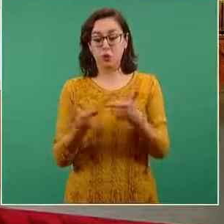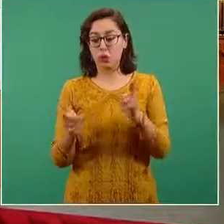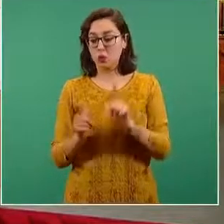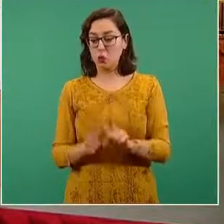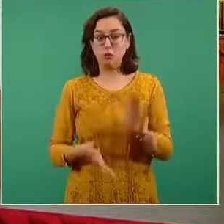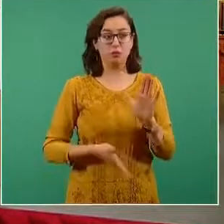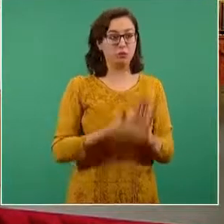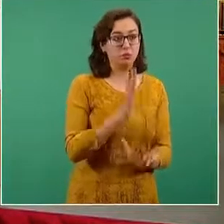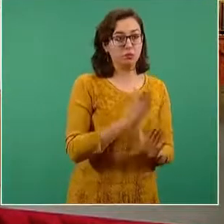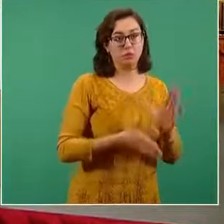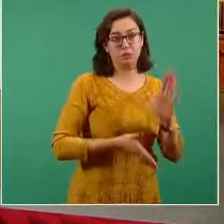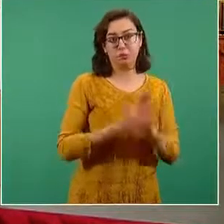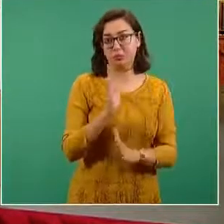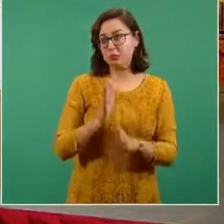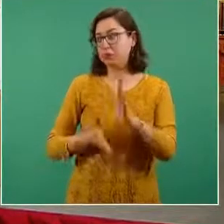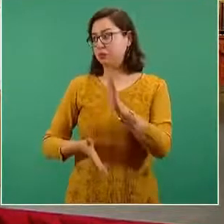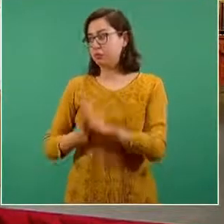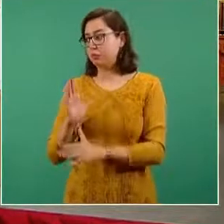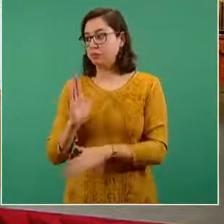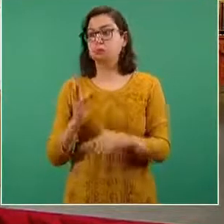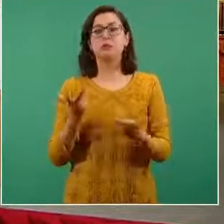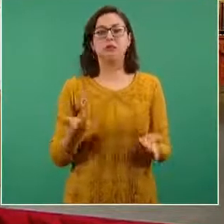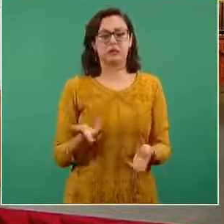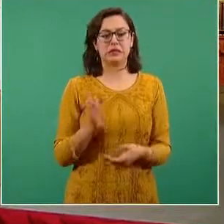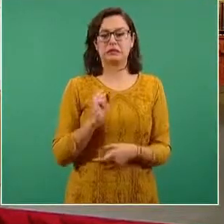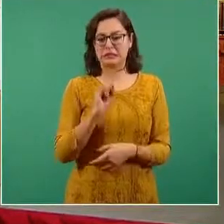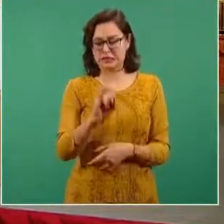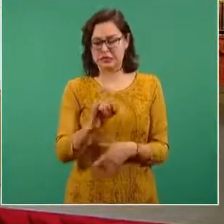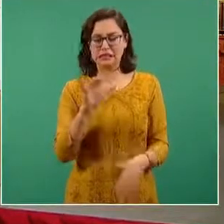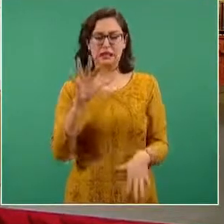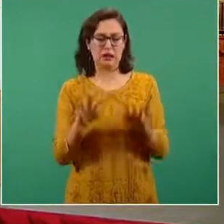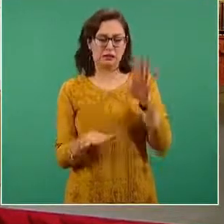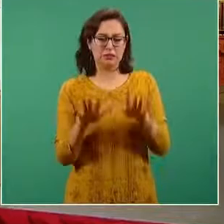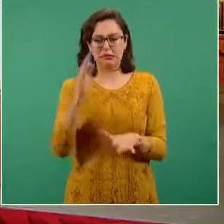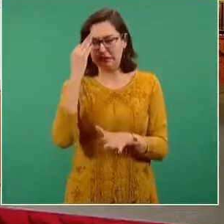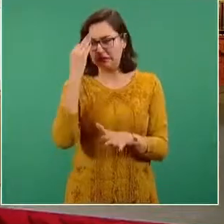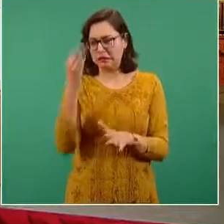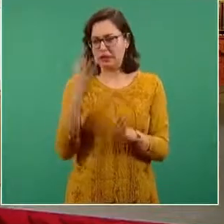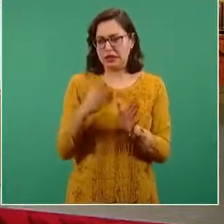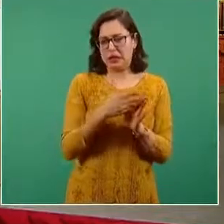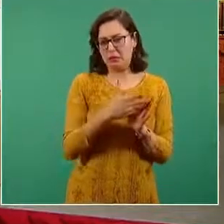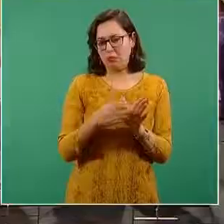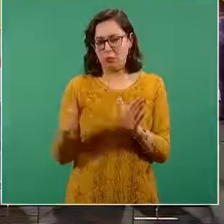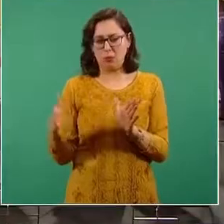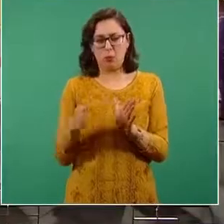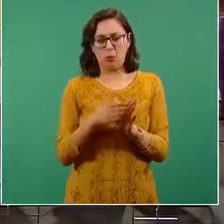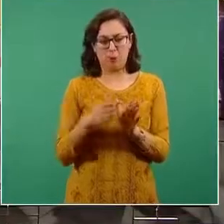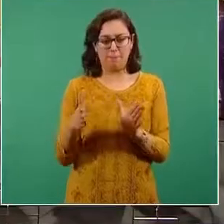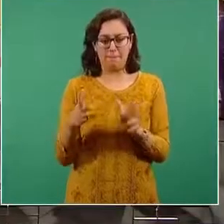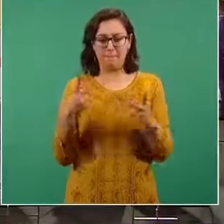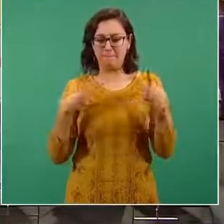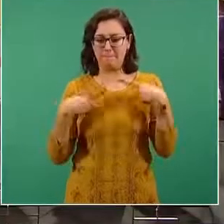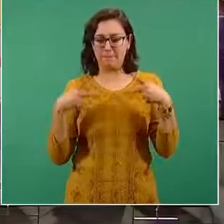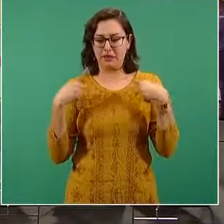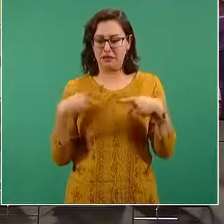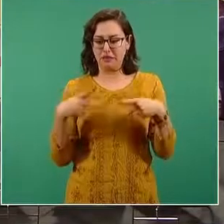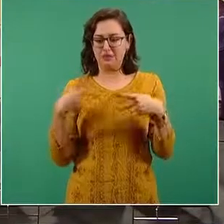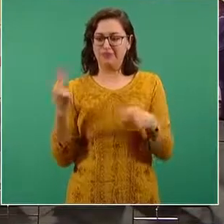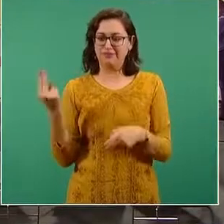han estado recorriendo las comunidades. Es cierto que tenemos periodos donde obviamente el personal también